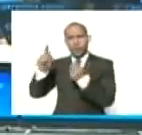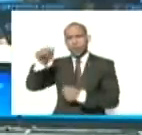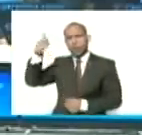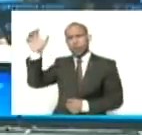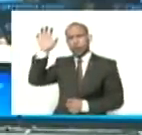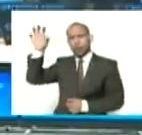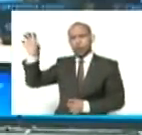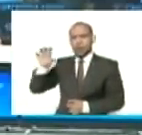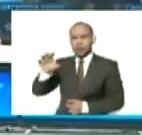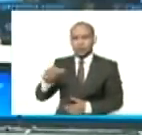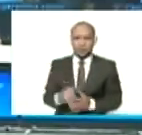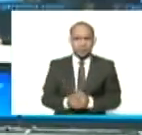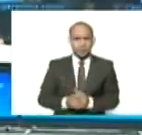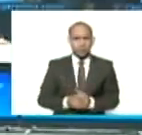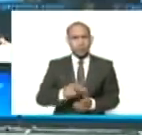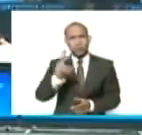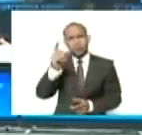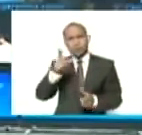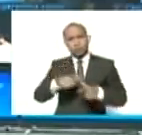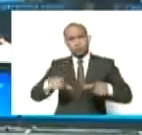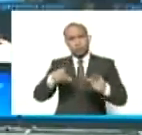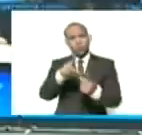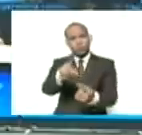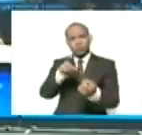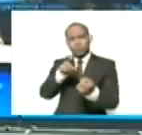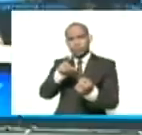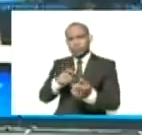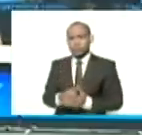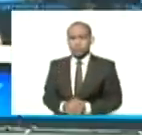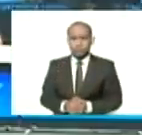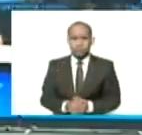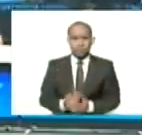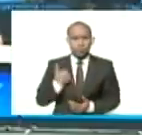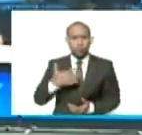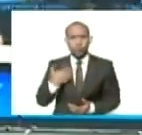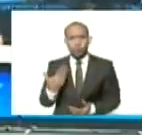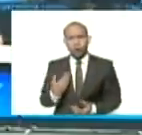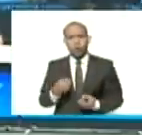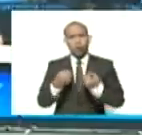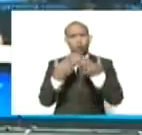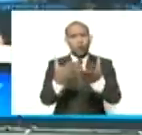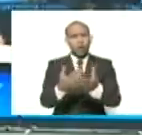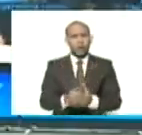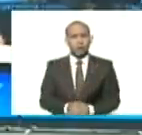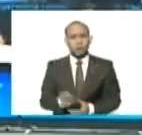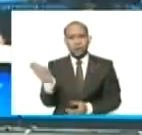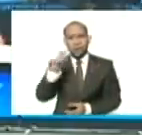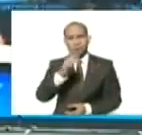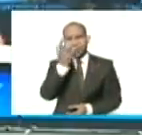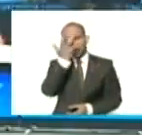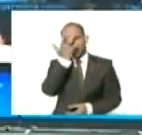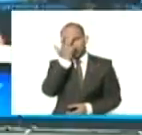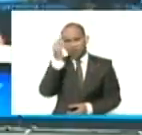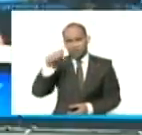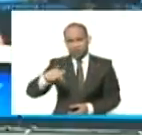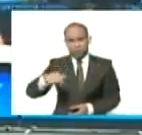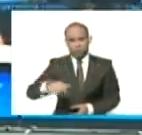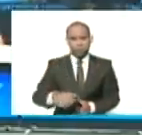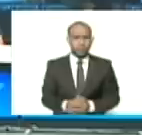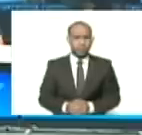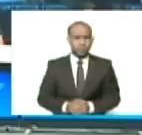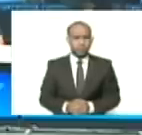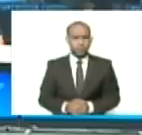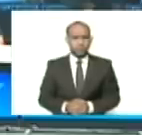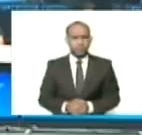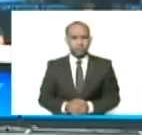En segundo lugar, los impuestos. Yo puedo dar la buena noticia del mes de febrero.